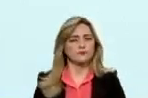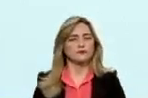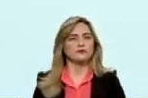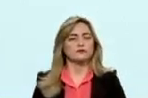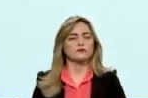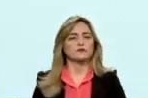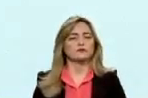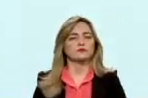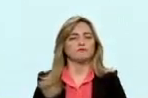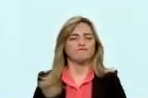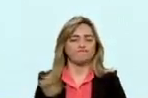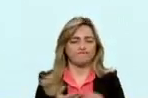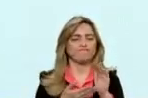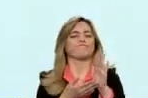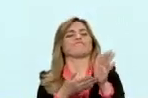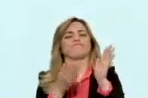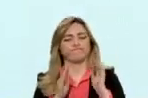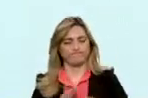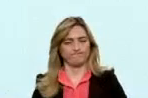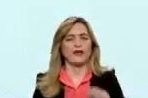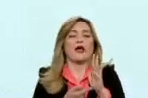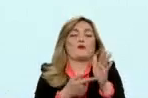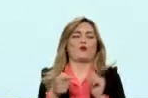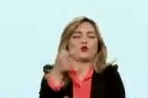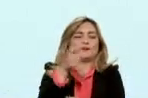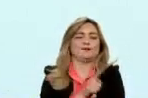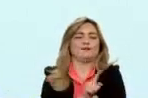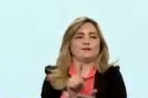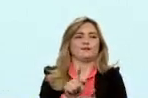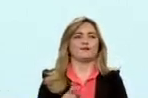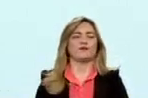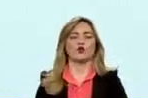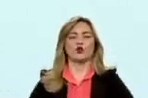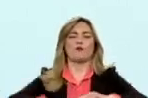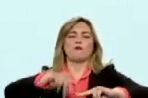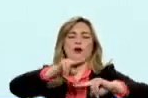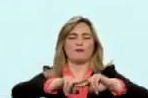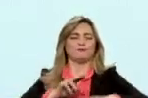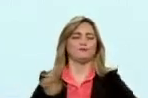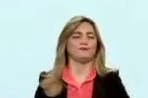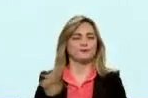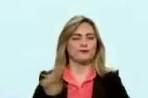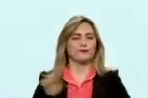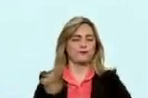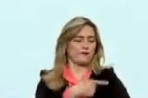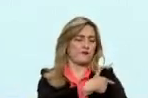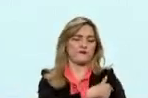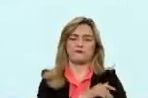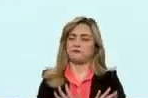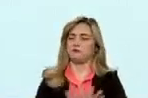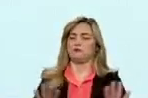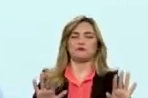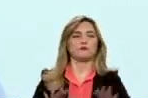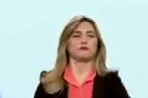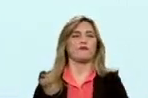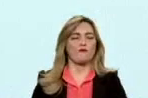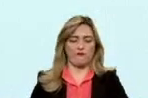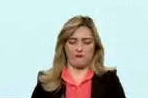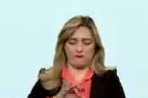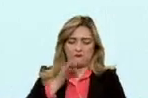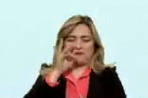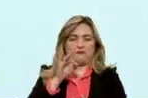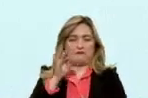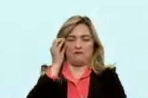Vamos a suponer algo, Marisabel. La próxima semana regresamos a la normalidad, tenemos la vacuna y el COVID